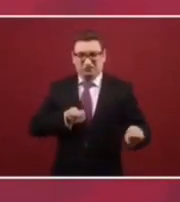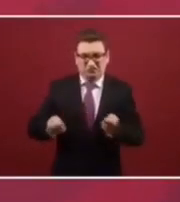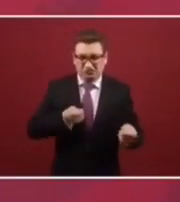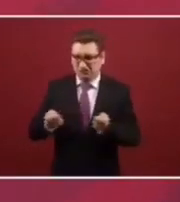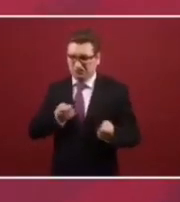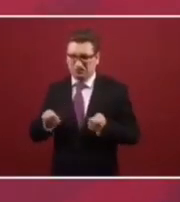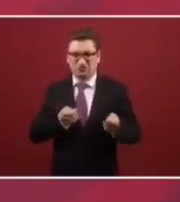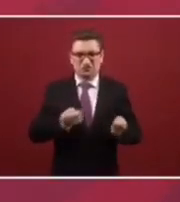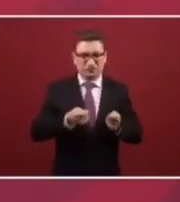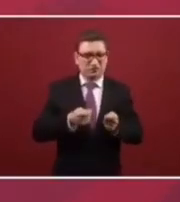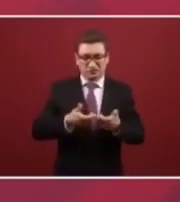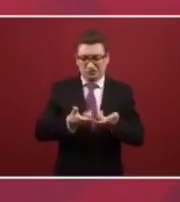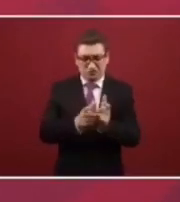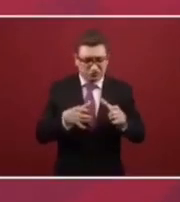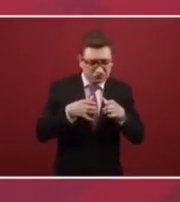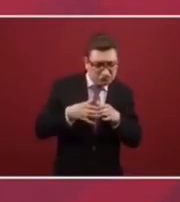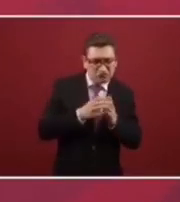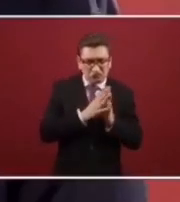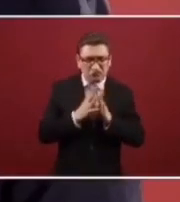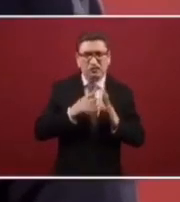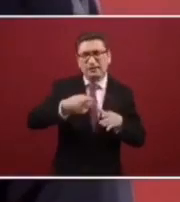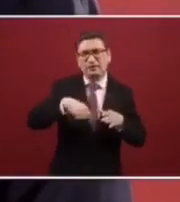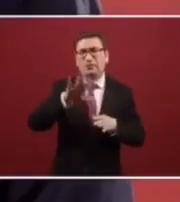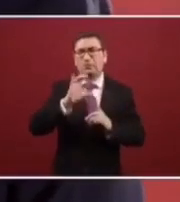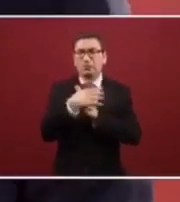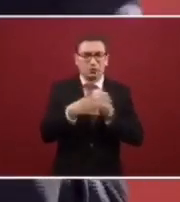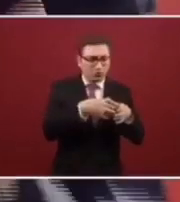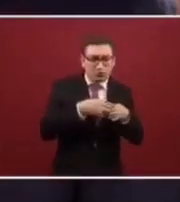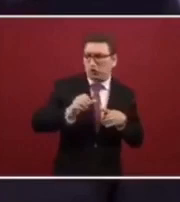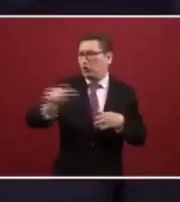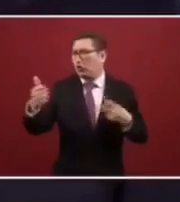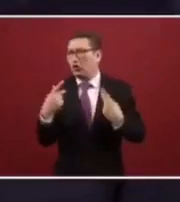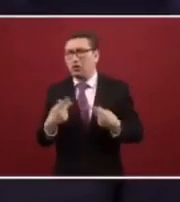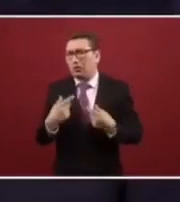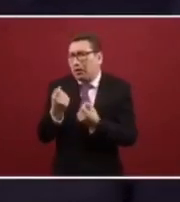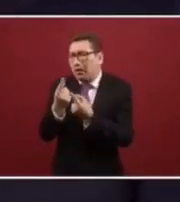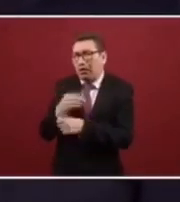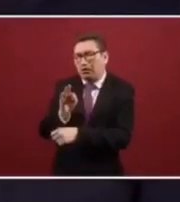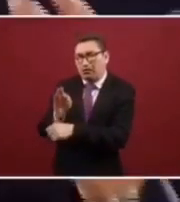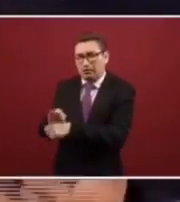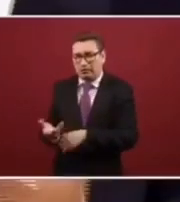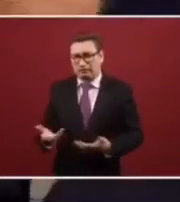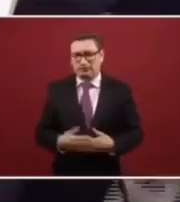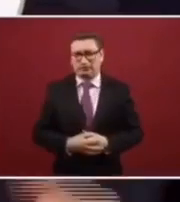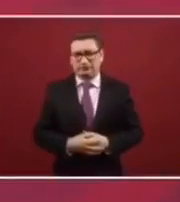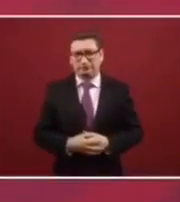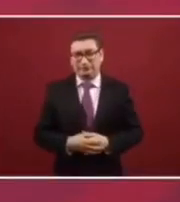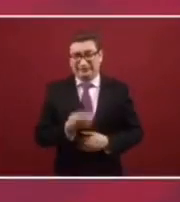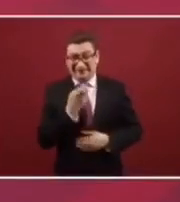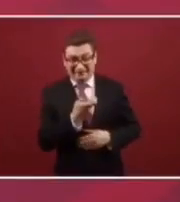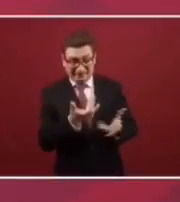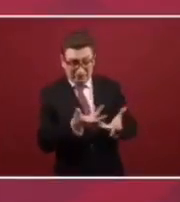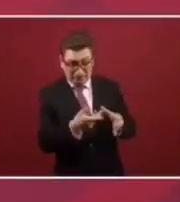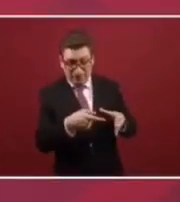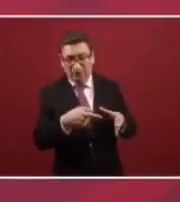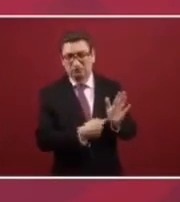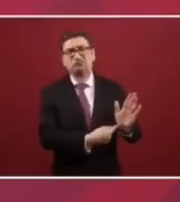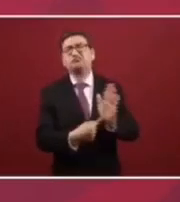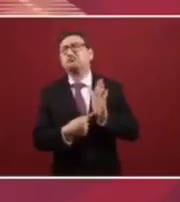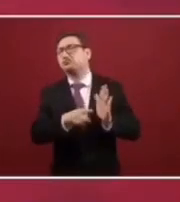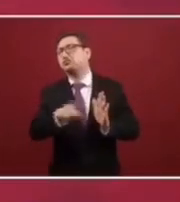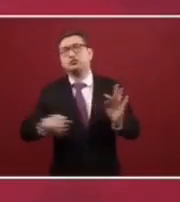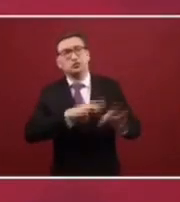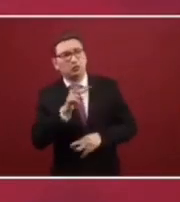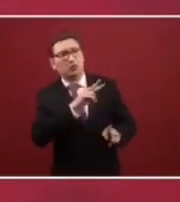reverendo ladrón. En un comité al servicio de una minoría de la paz. Y eso, pues era el ejemplo